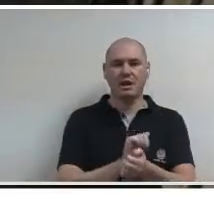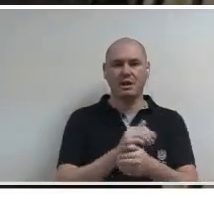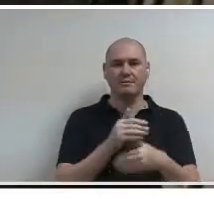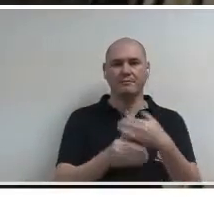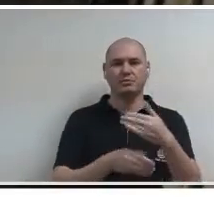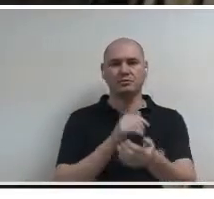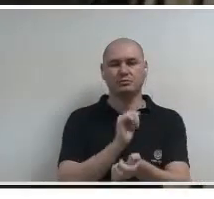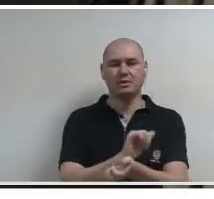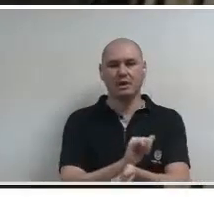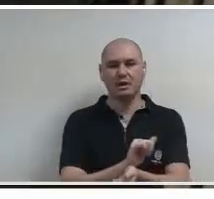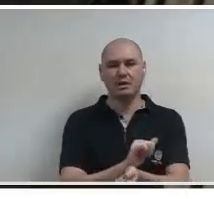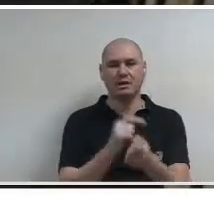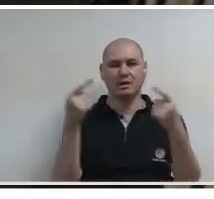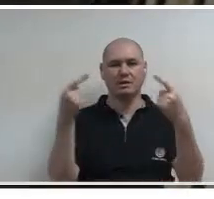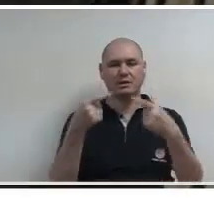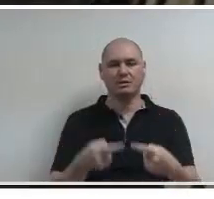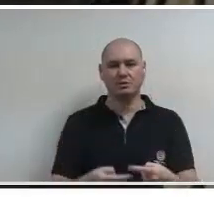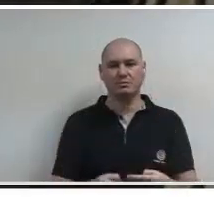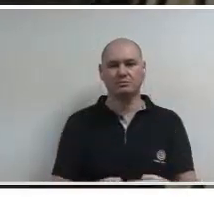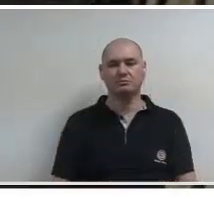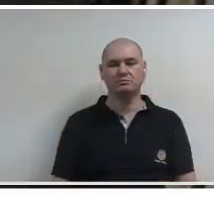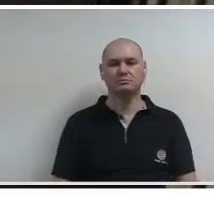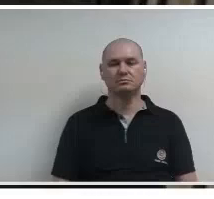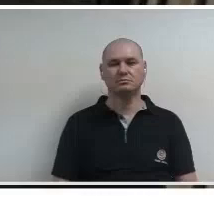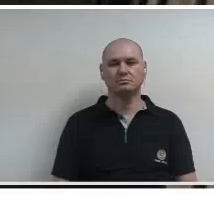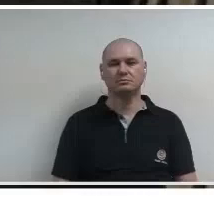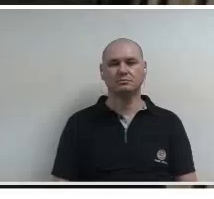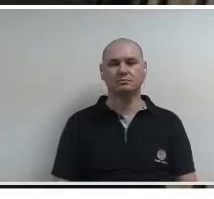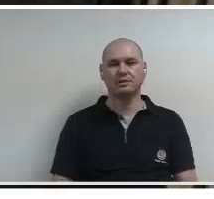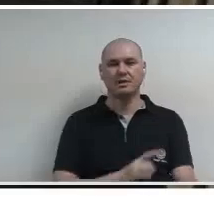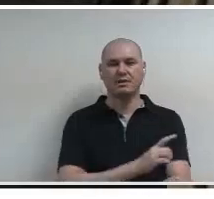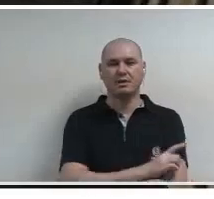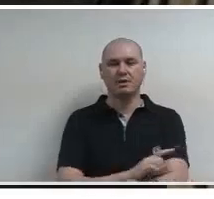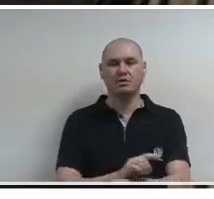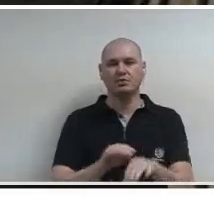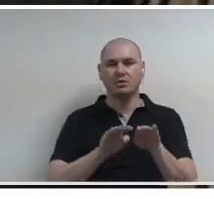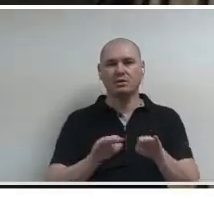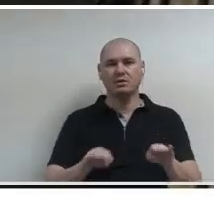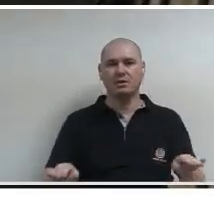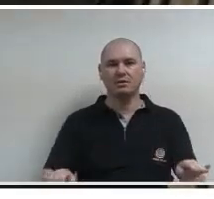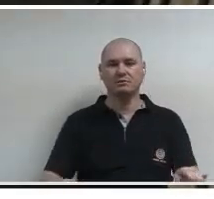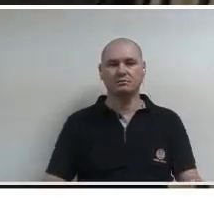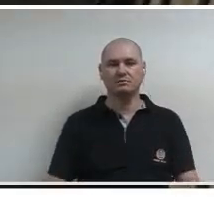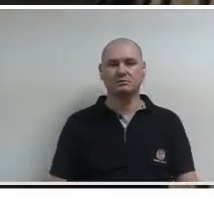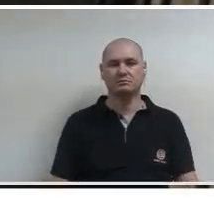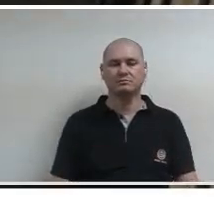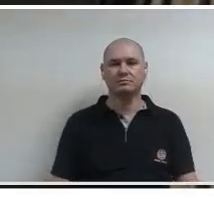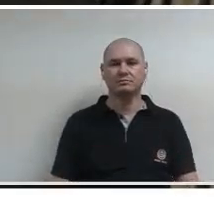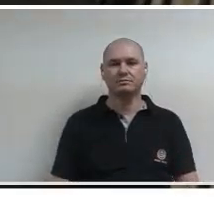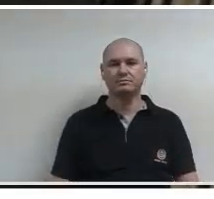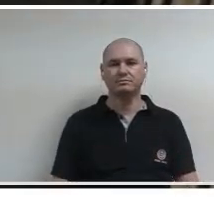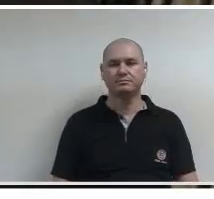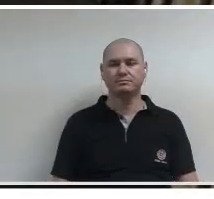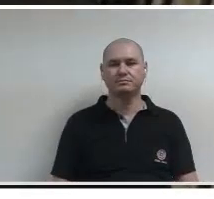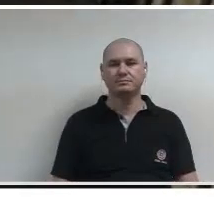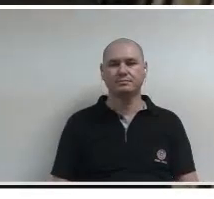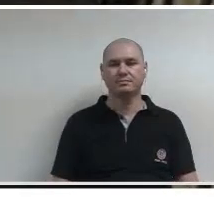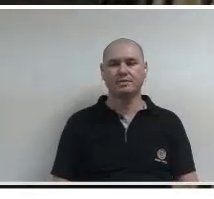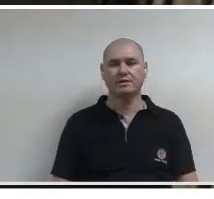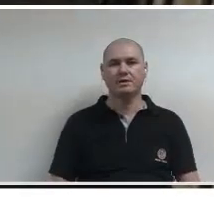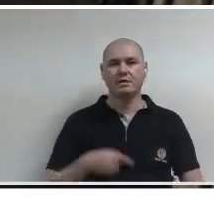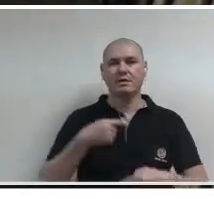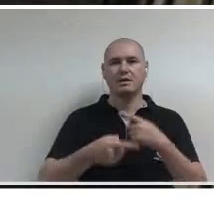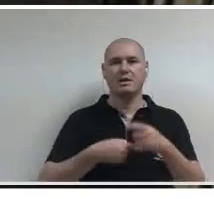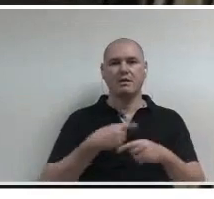jurídica, P. Derecho Procesal Penal, litigación. derecho a niñez, adolescencia, medida cautelar,